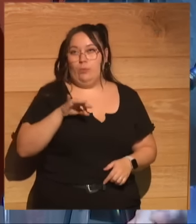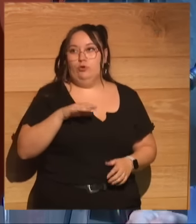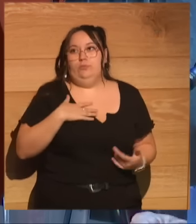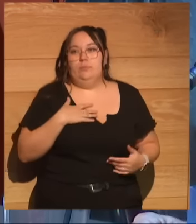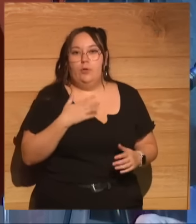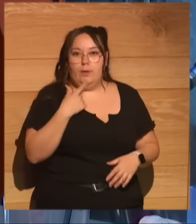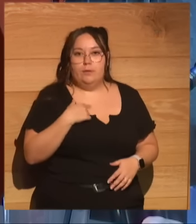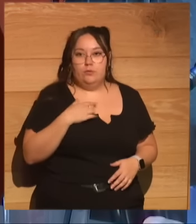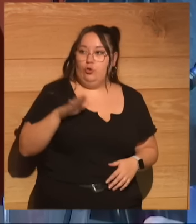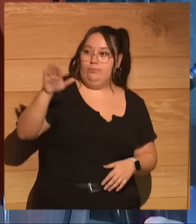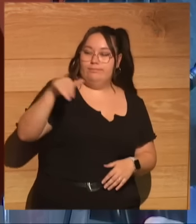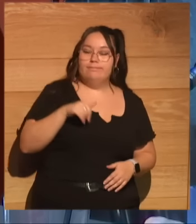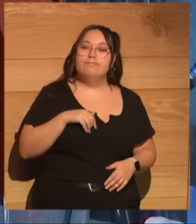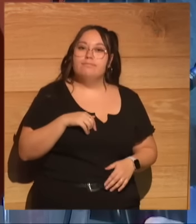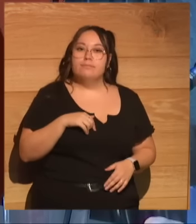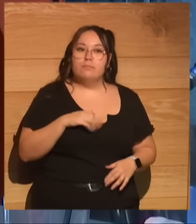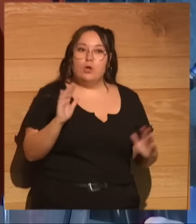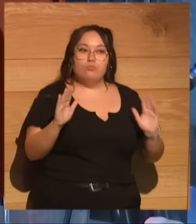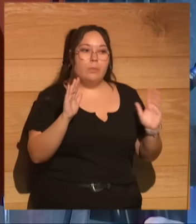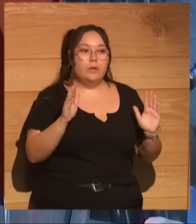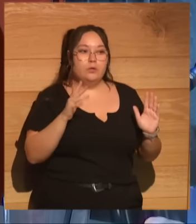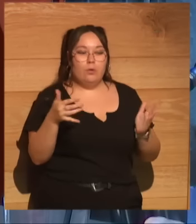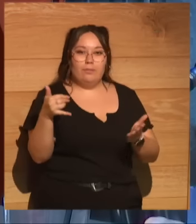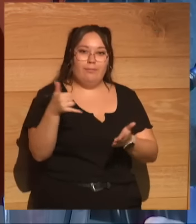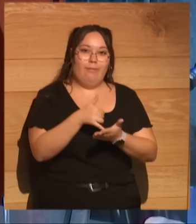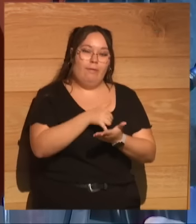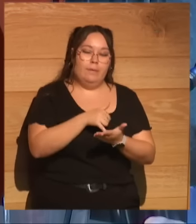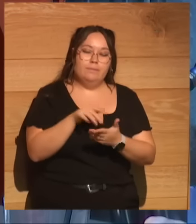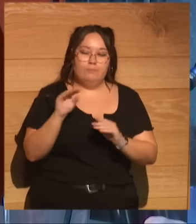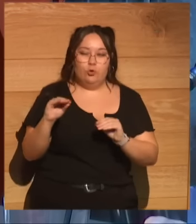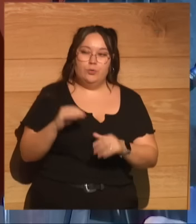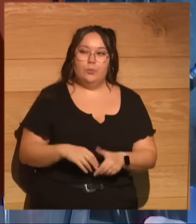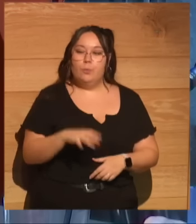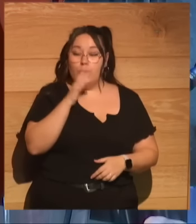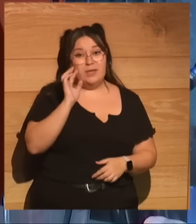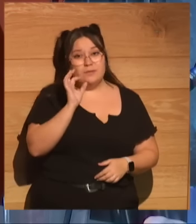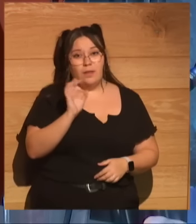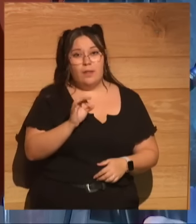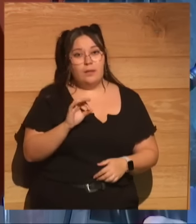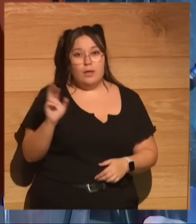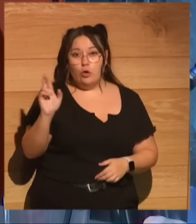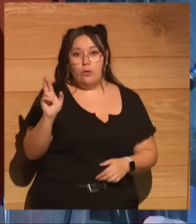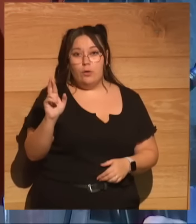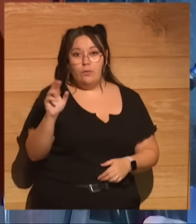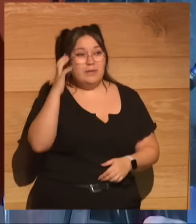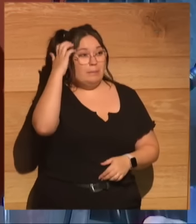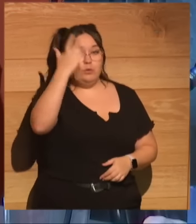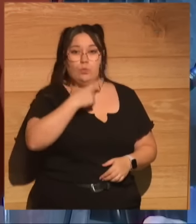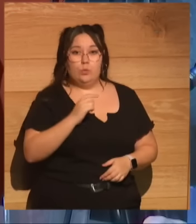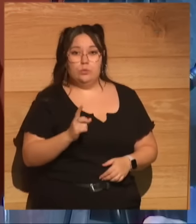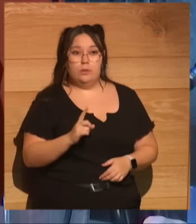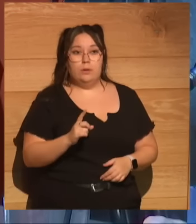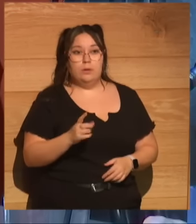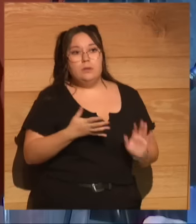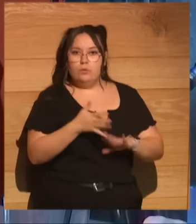le cogimos, me refiero a mí, le cogí en un momento de debilidad, porque es verdad que a Rodrigo Tim Burton no le gusta. Y yo creo que eso lo hace